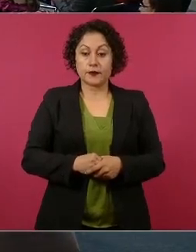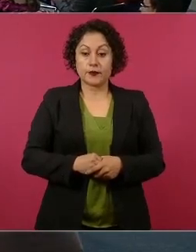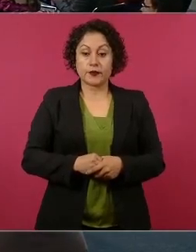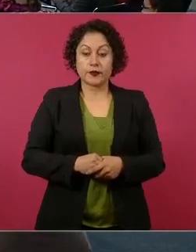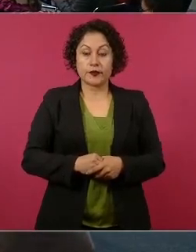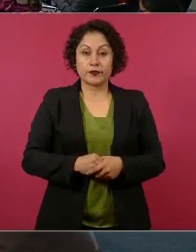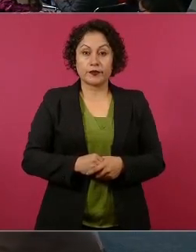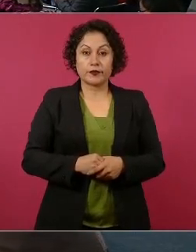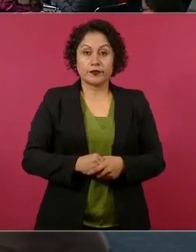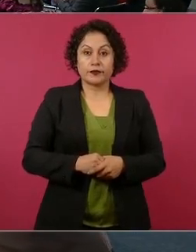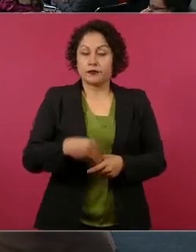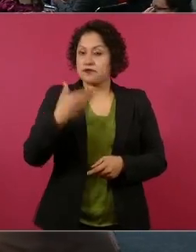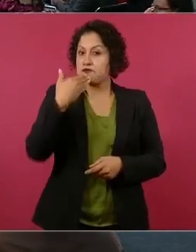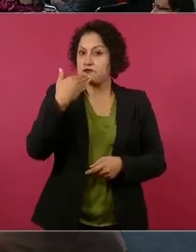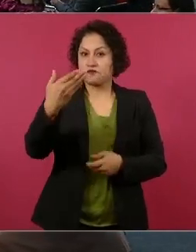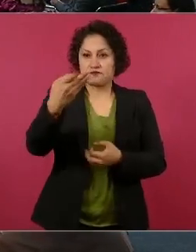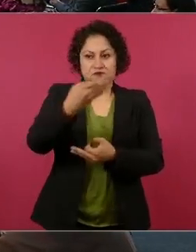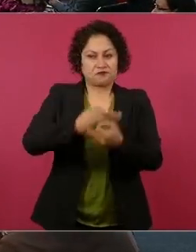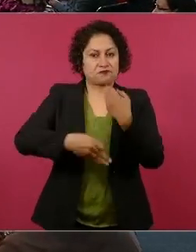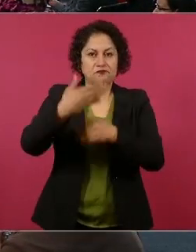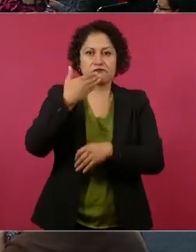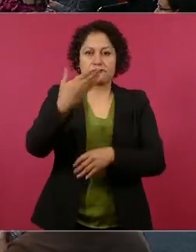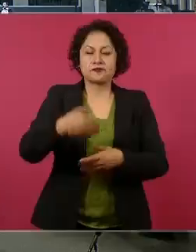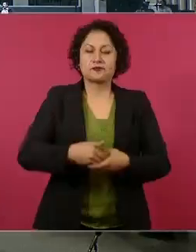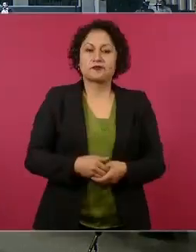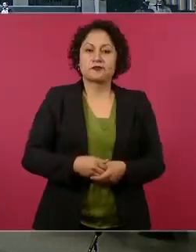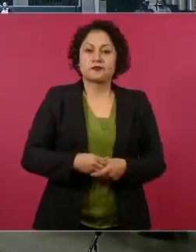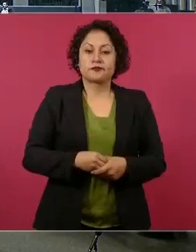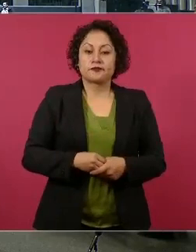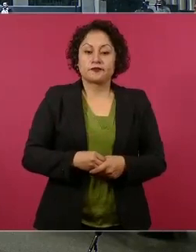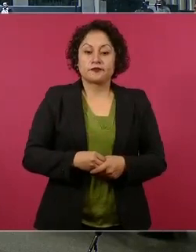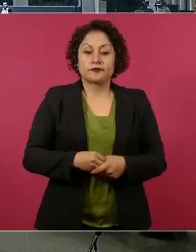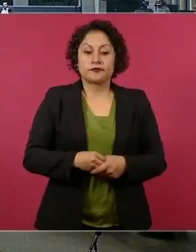Buenísimos, todos. ¿Algunos forman parte de su